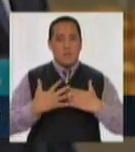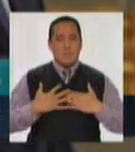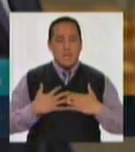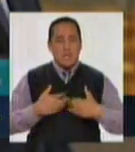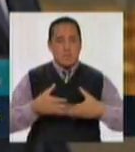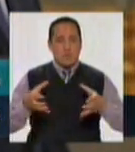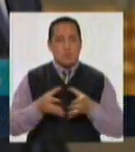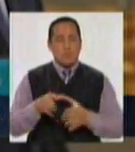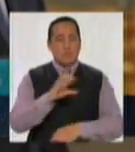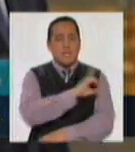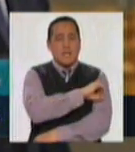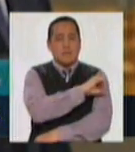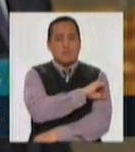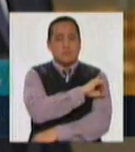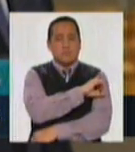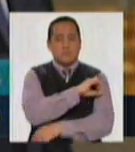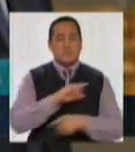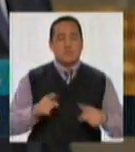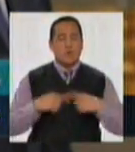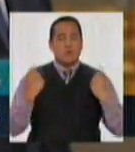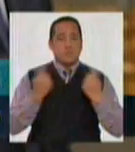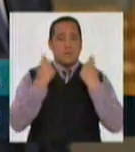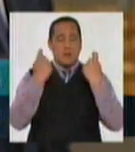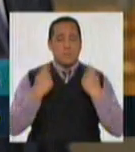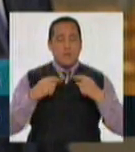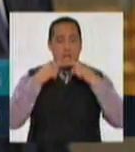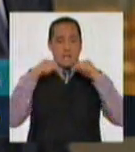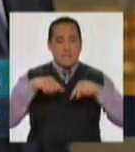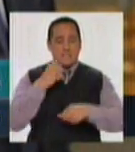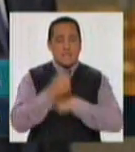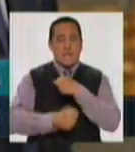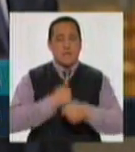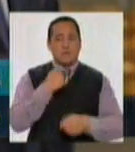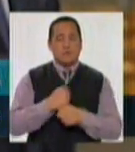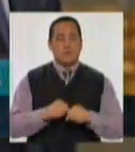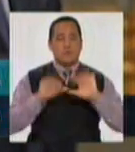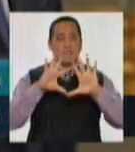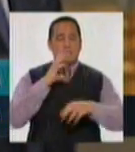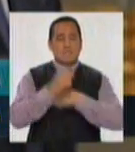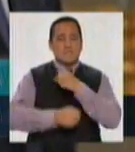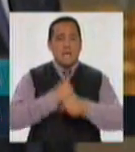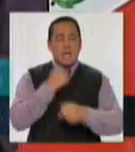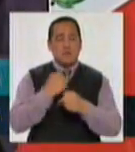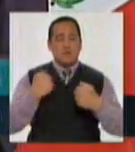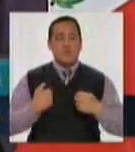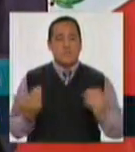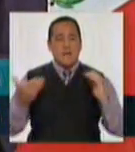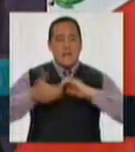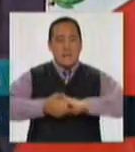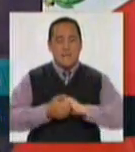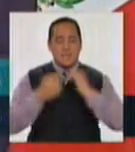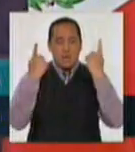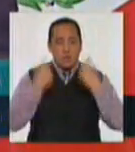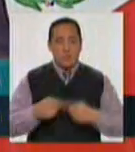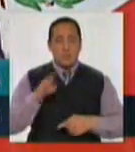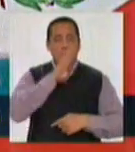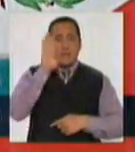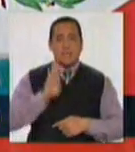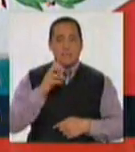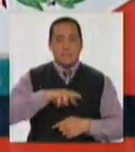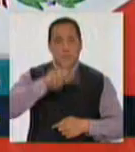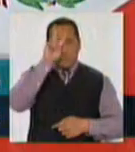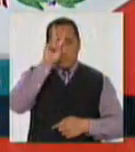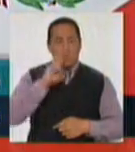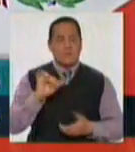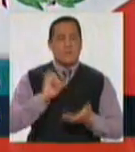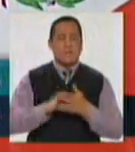mi delegación. Nosotros celebramos este año 10 años de nuestra alianza estratégica Brasil-Perú,